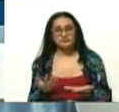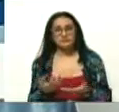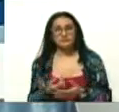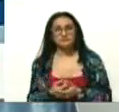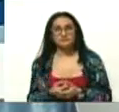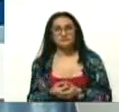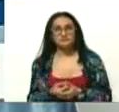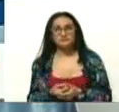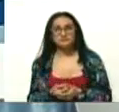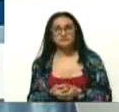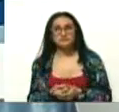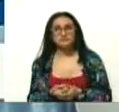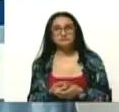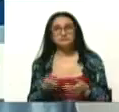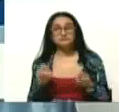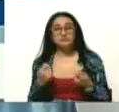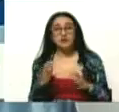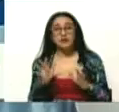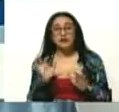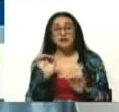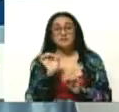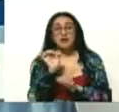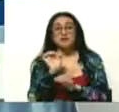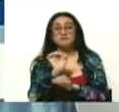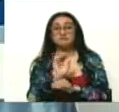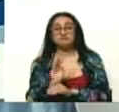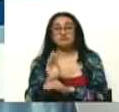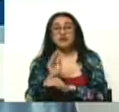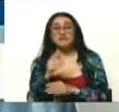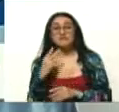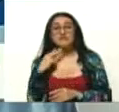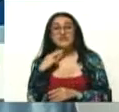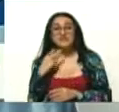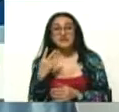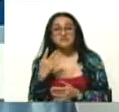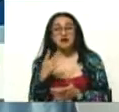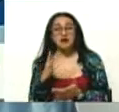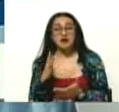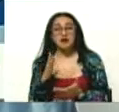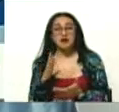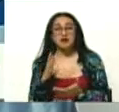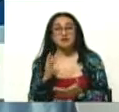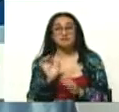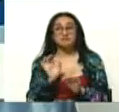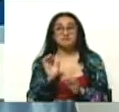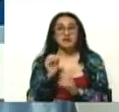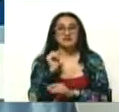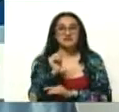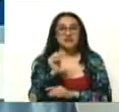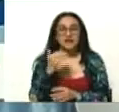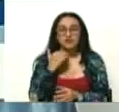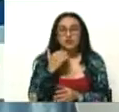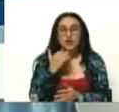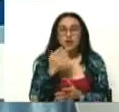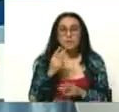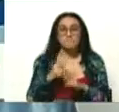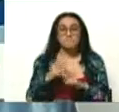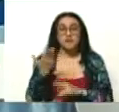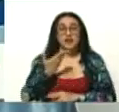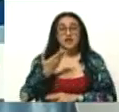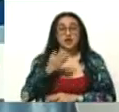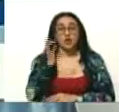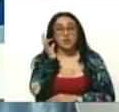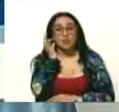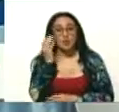que puedan ser víctimas de hechos punibles que coloquen en peligro y riesgo su